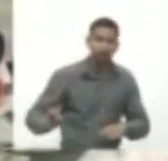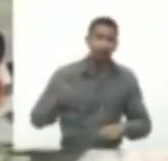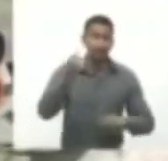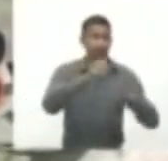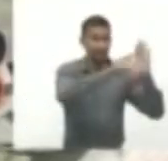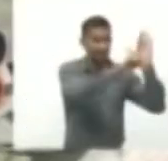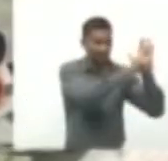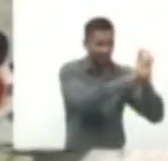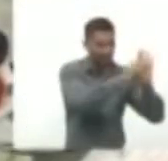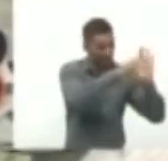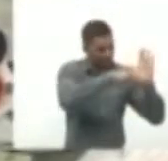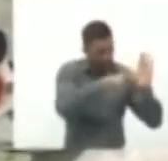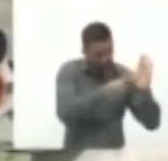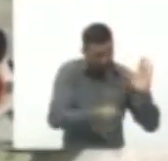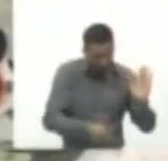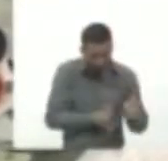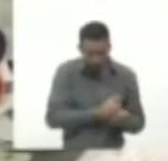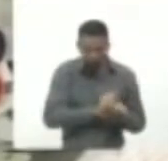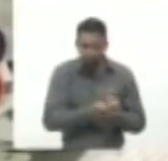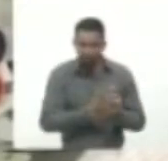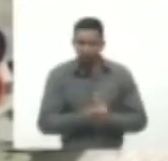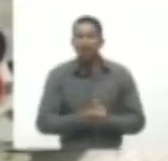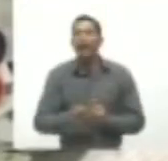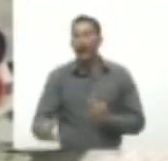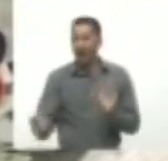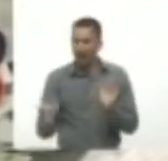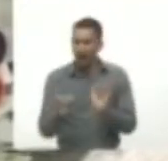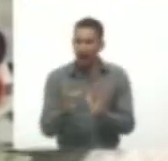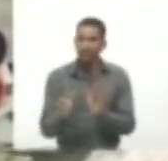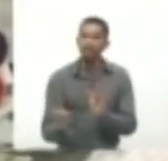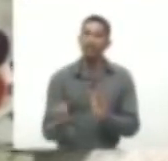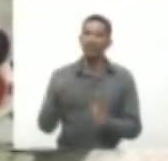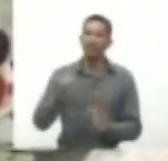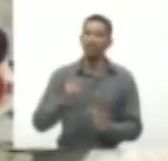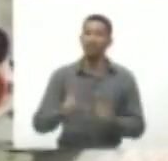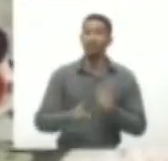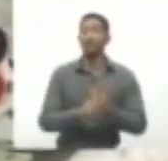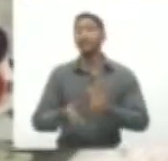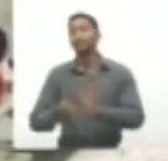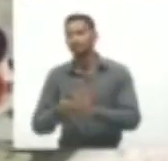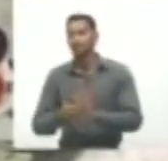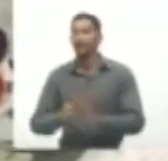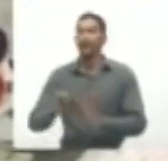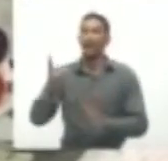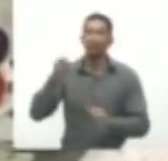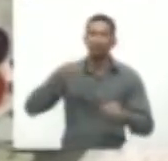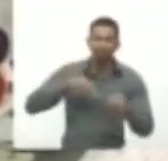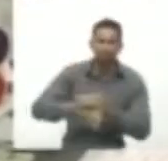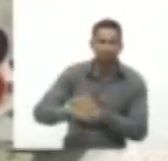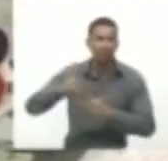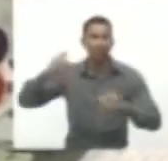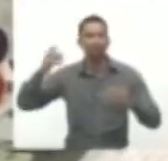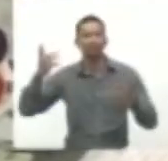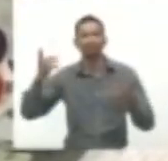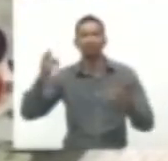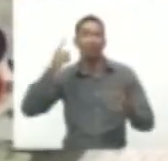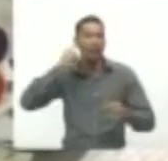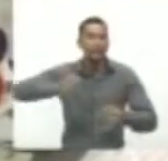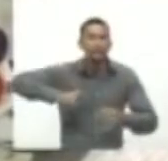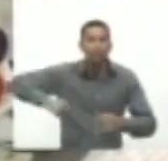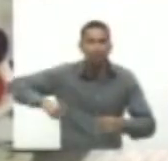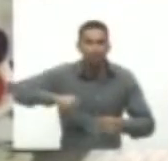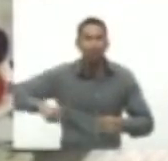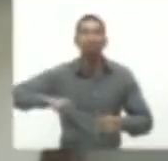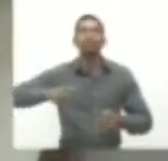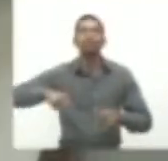modifiquen o se tengan en cuenta en el momento de aplicación la ley, por ejemplo, en las verbenas, en los lugares públicos, y evitar este choque con